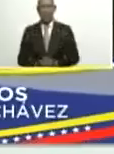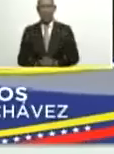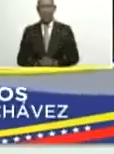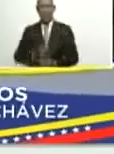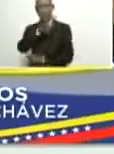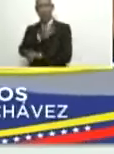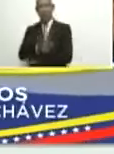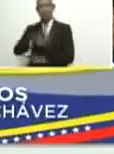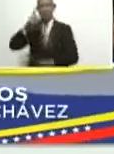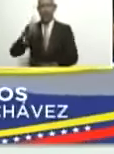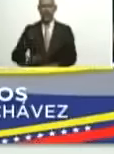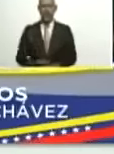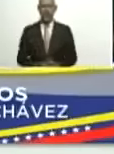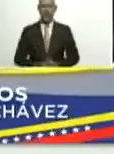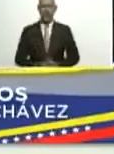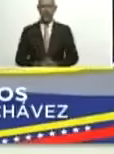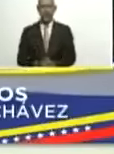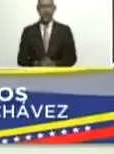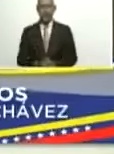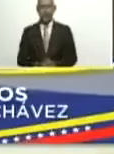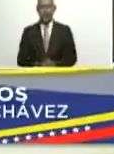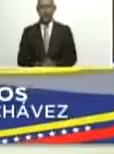exigir.